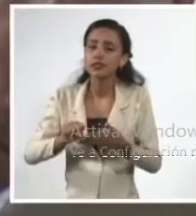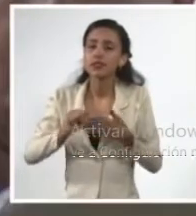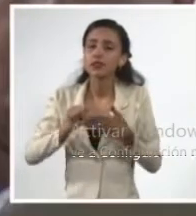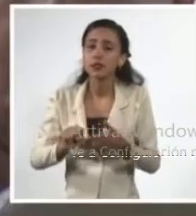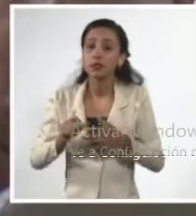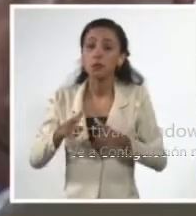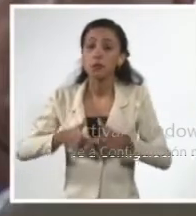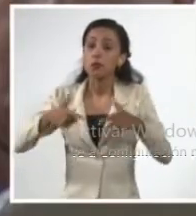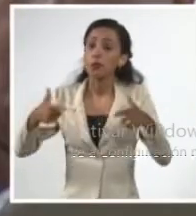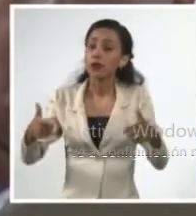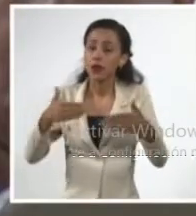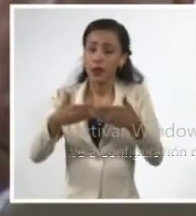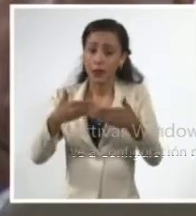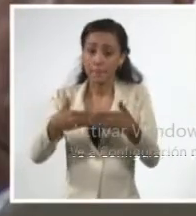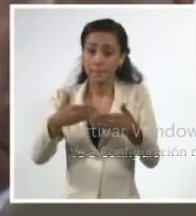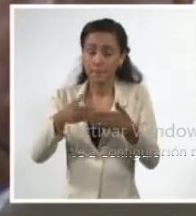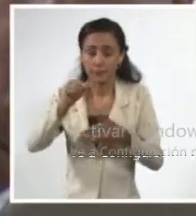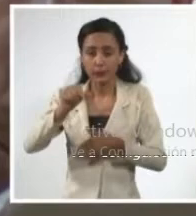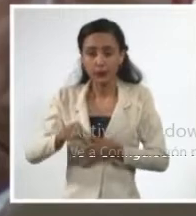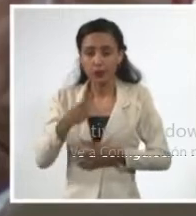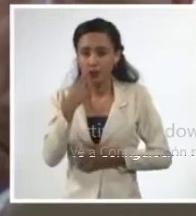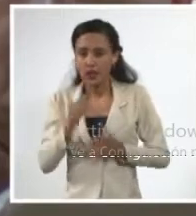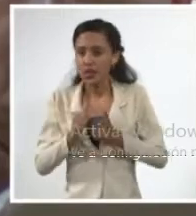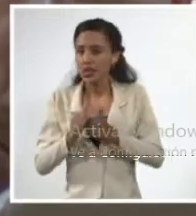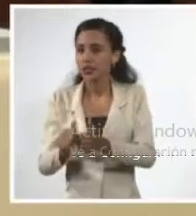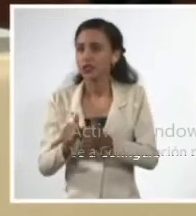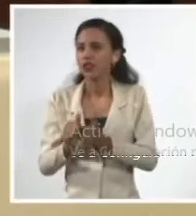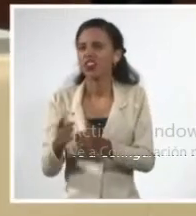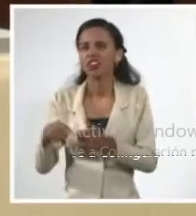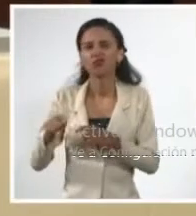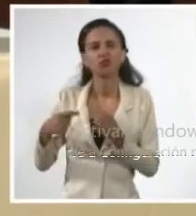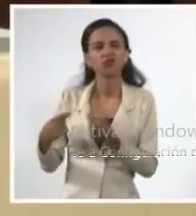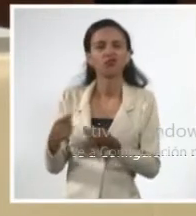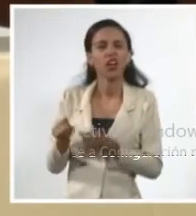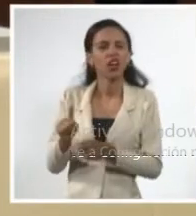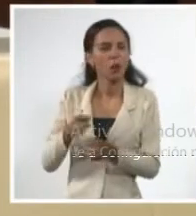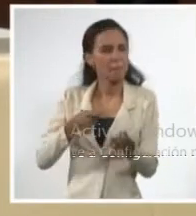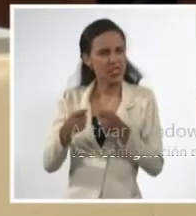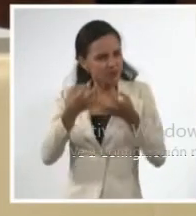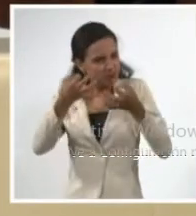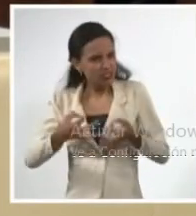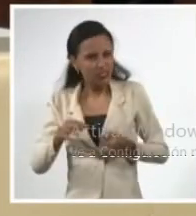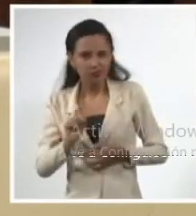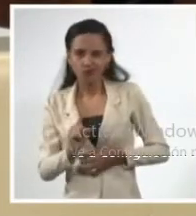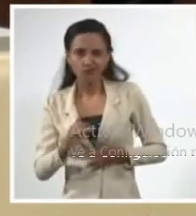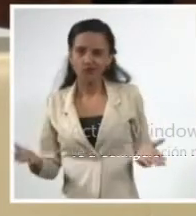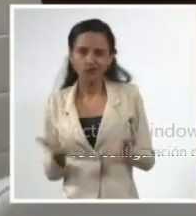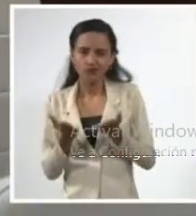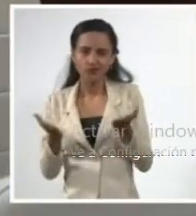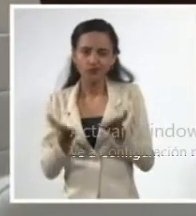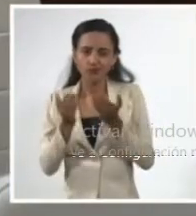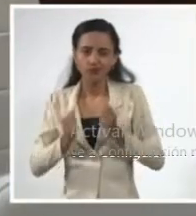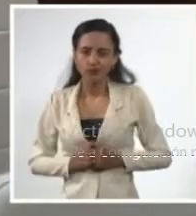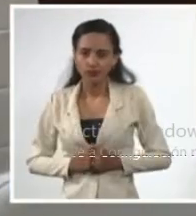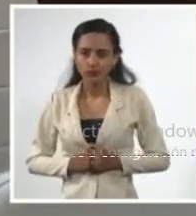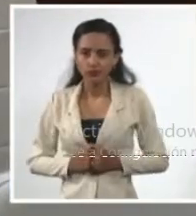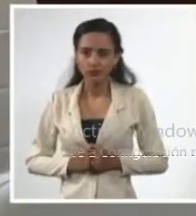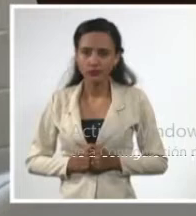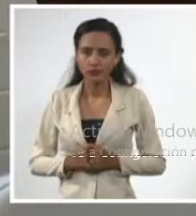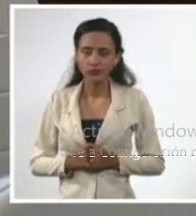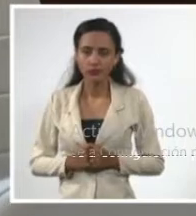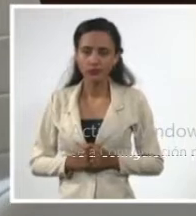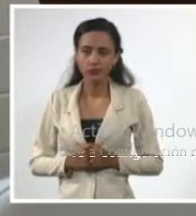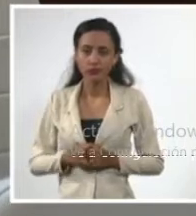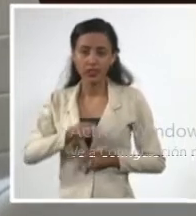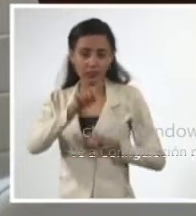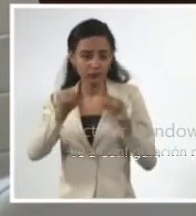la mayoría del empresariado ve a la asesoría como un gasto y no como una inversión para el desarrollo. La consultoría debe verse